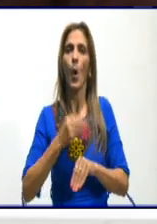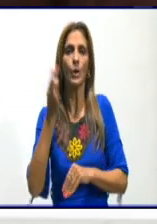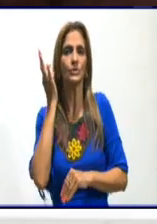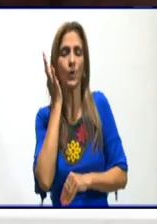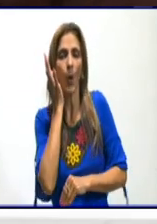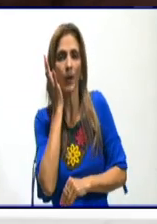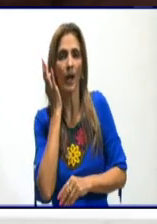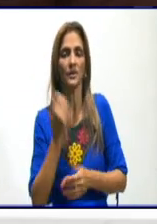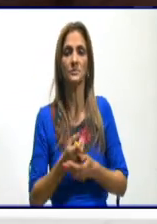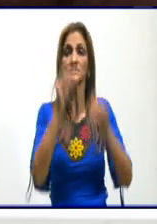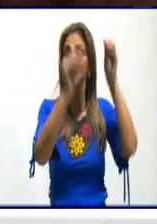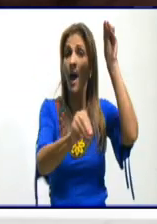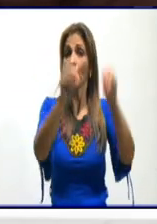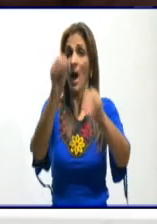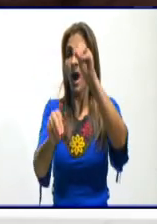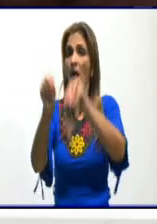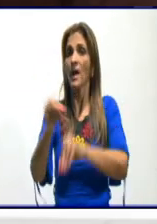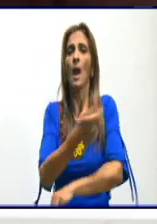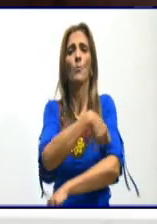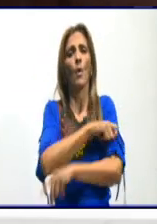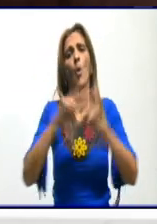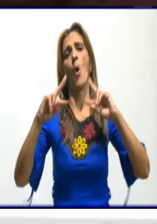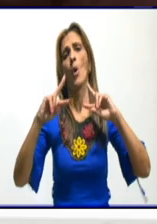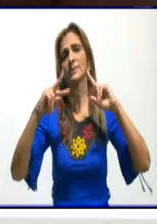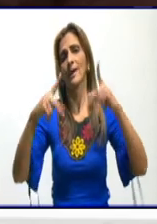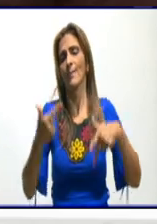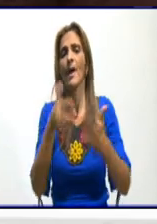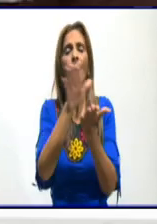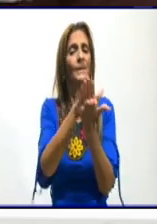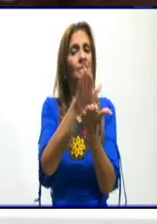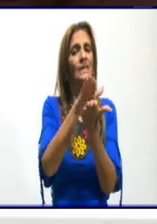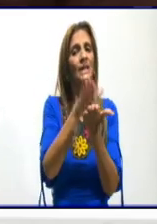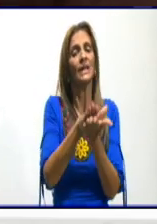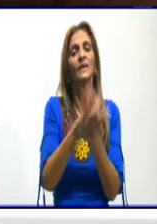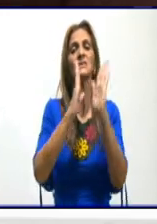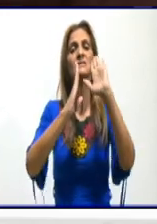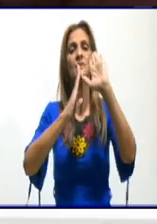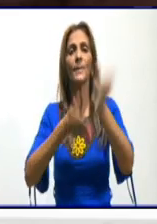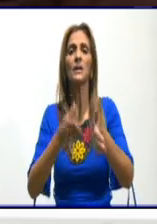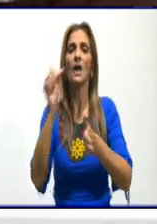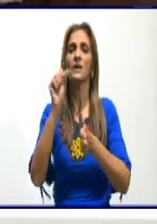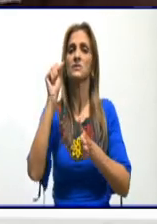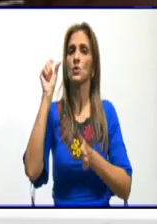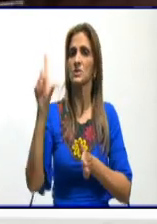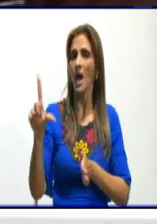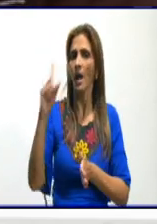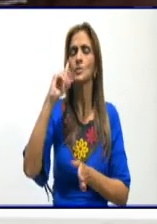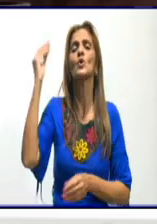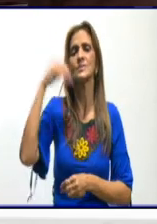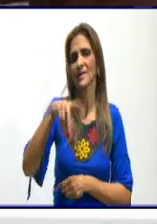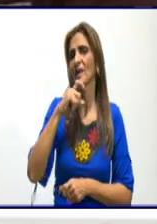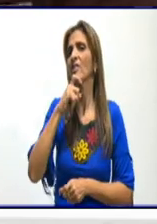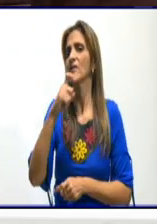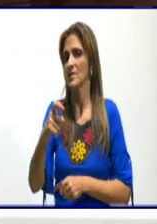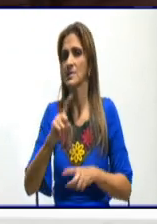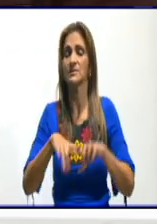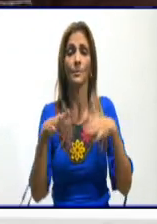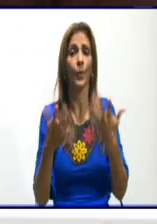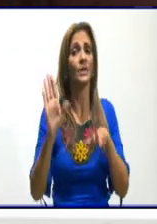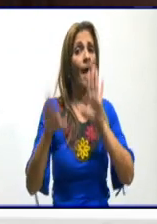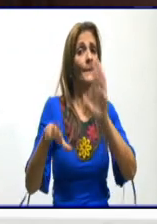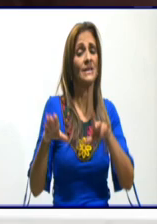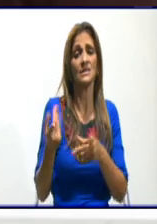mantener con la disciplina social, que yo sé que es muy incómodo, que la situación que tenemos a veces en nuestras